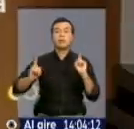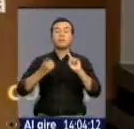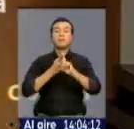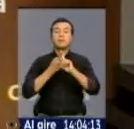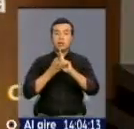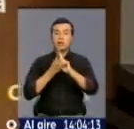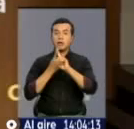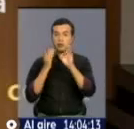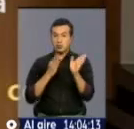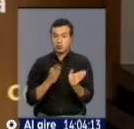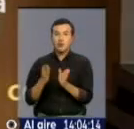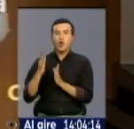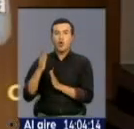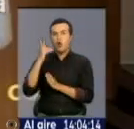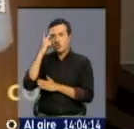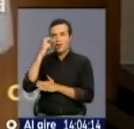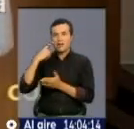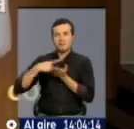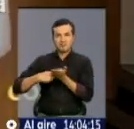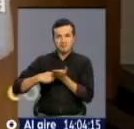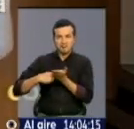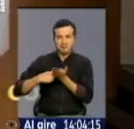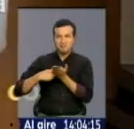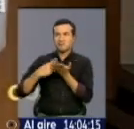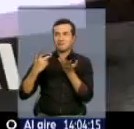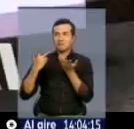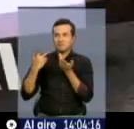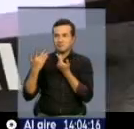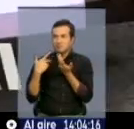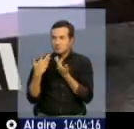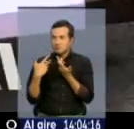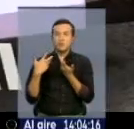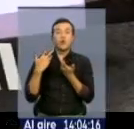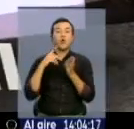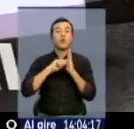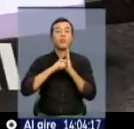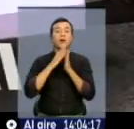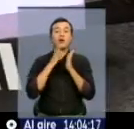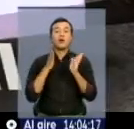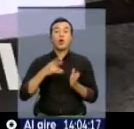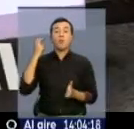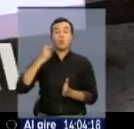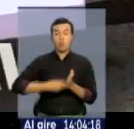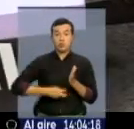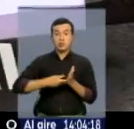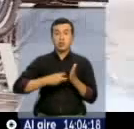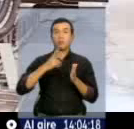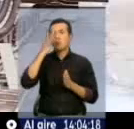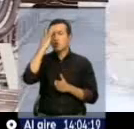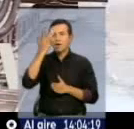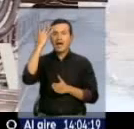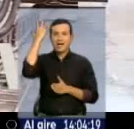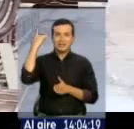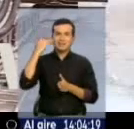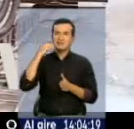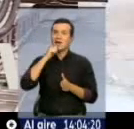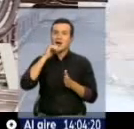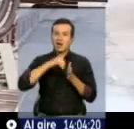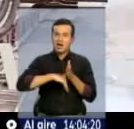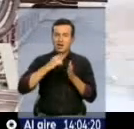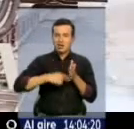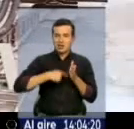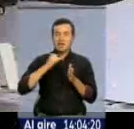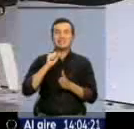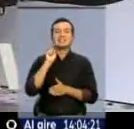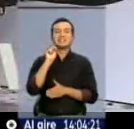la habitación en donde se hospedaba habitualmente el excontralor. Para esa época, la Contraloría emitió glosas derivadas de los daños ocurridos en la construcción del proyecto